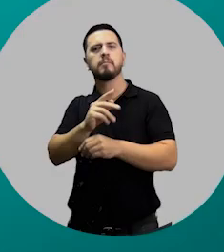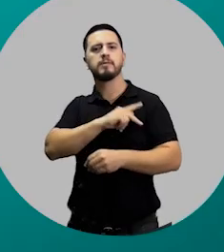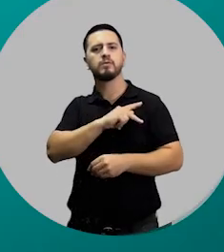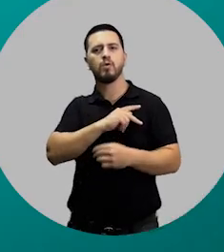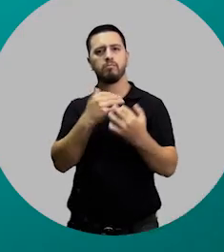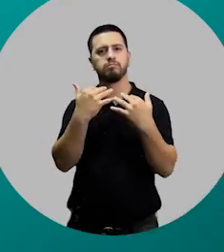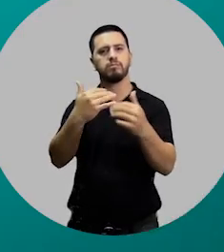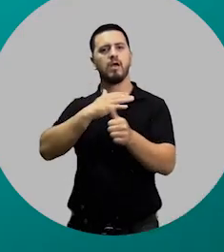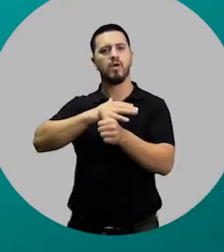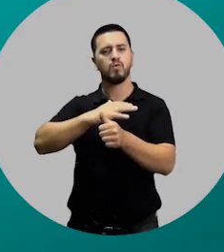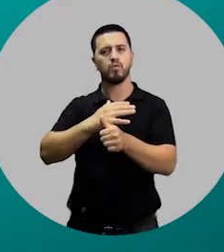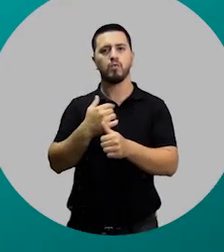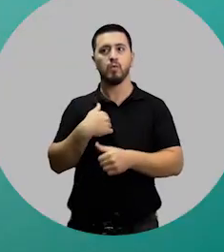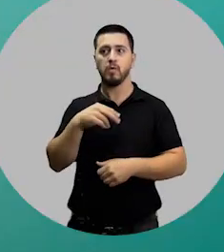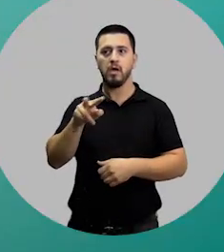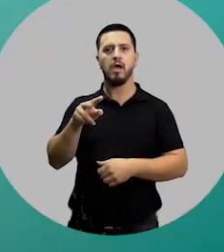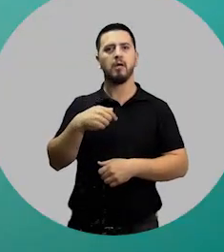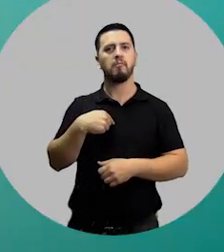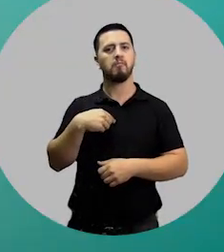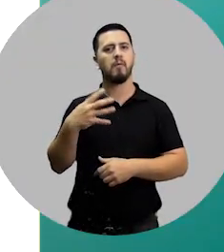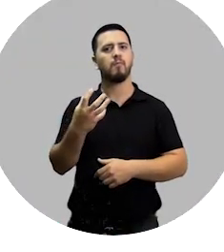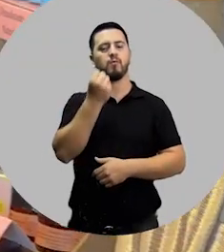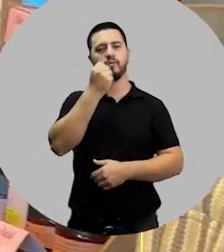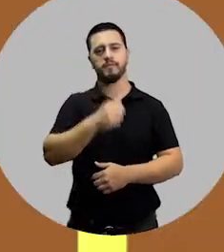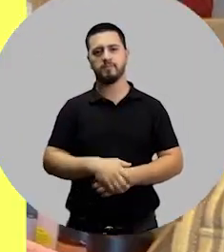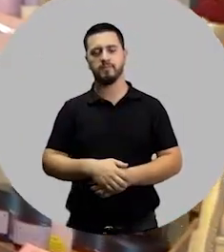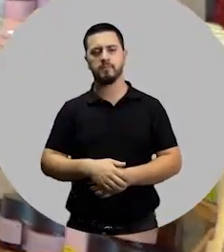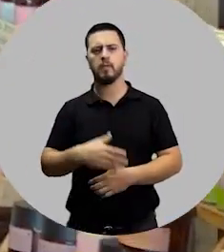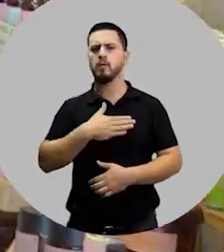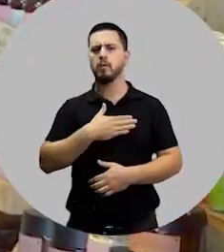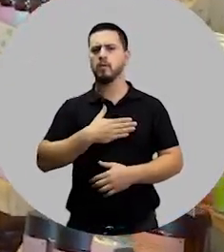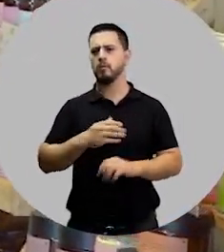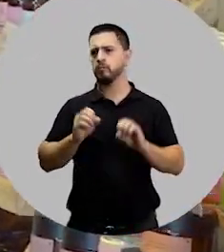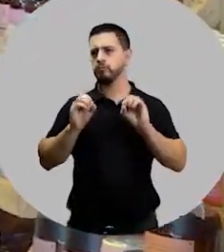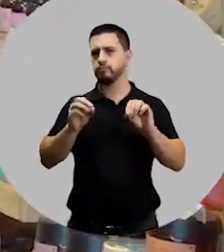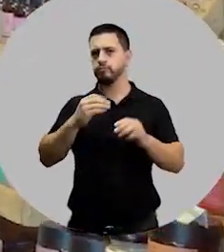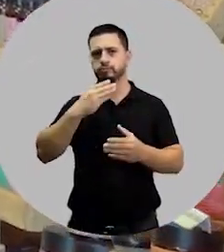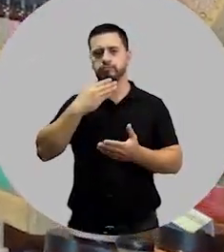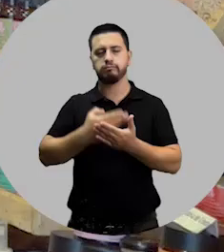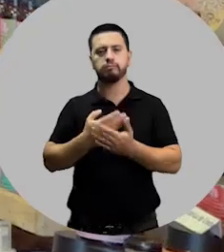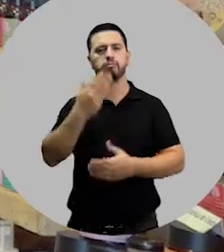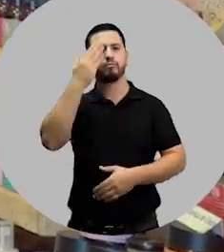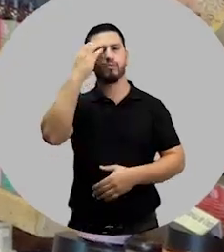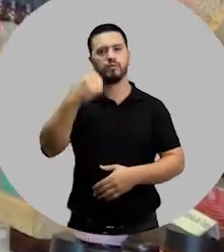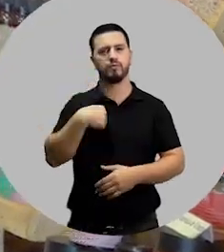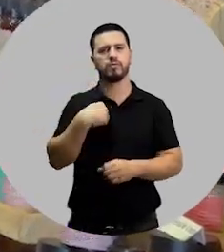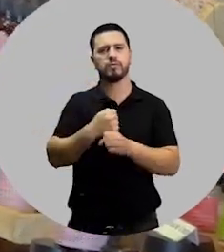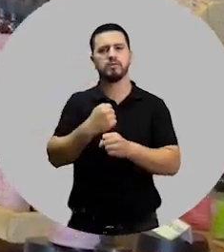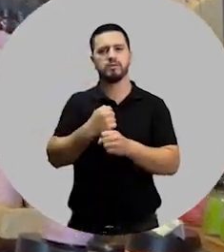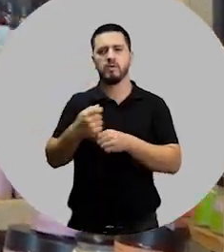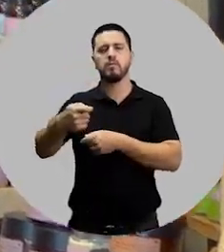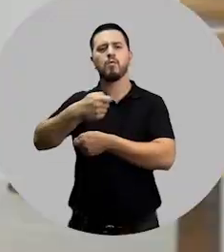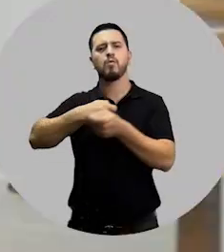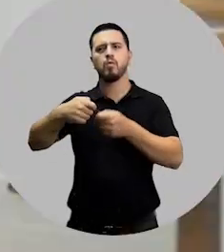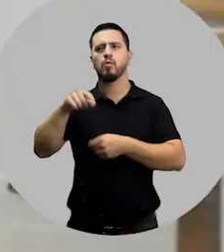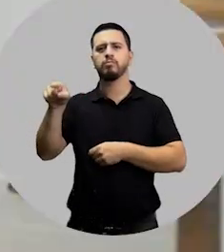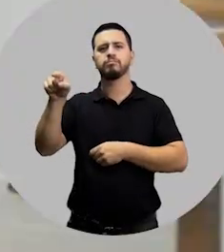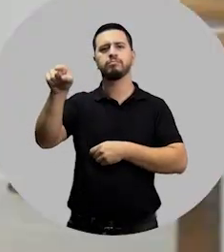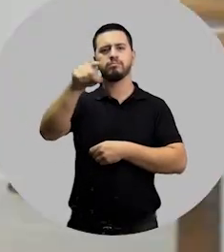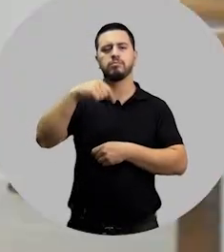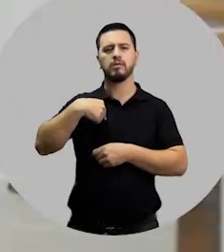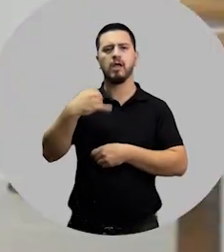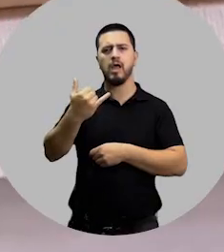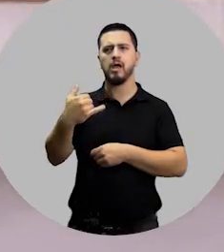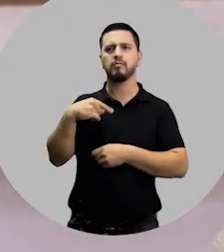más personas lo que yo también aprendí. Para mí es fantástico porque yo trabajo con muchísimas emprendedoras. Como